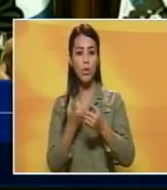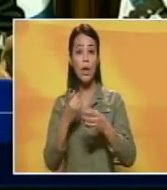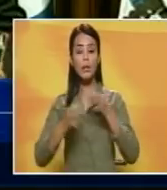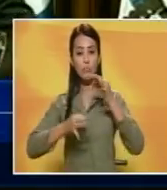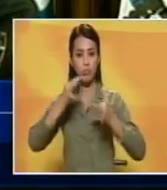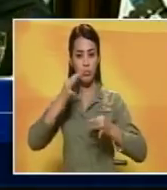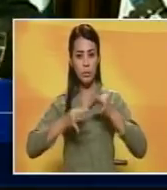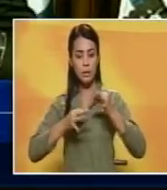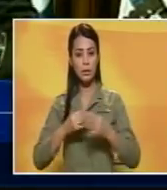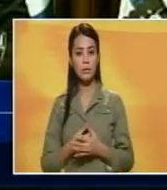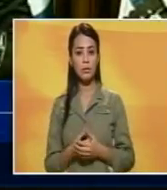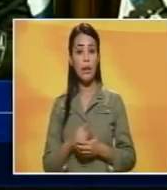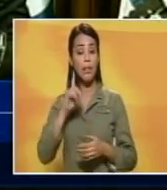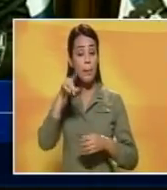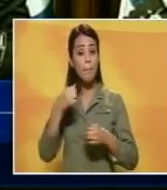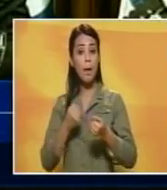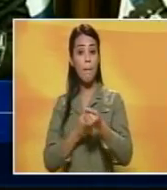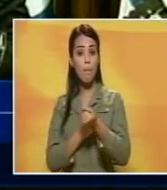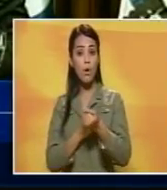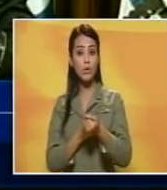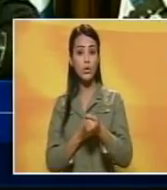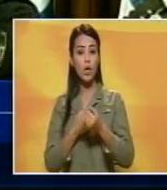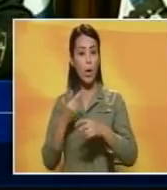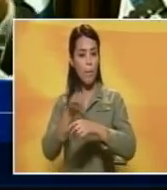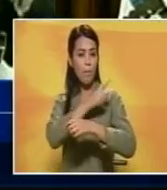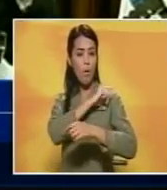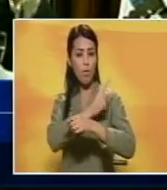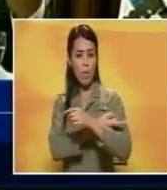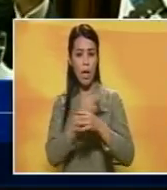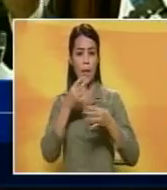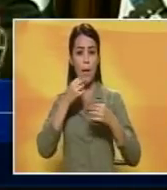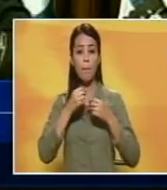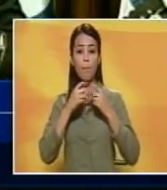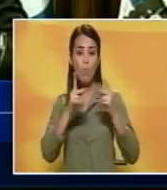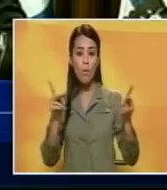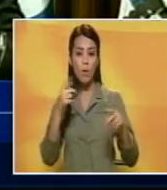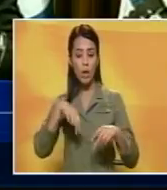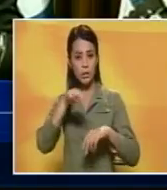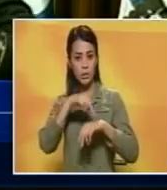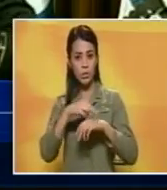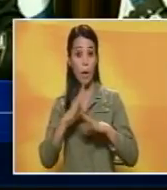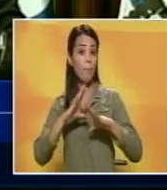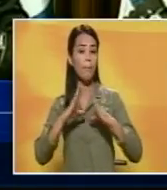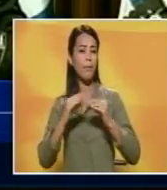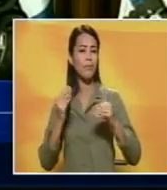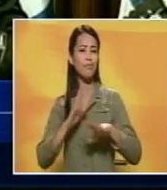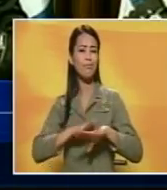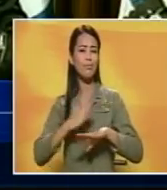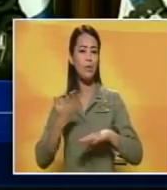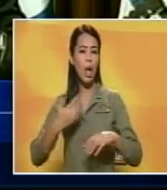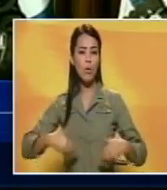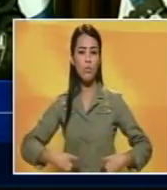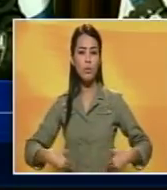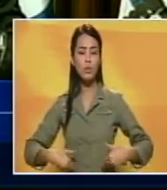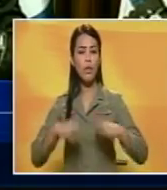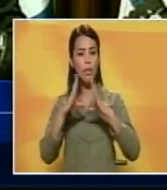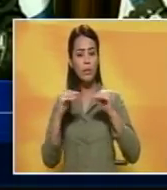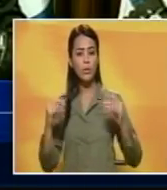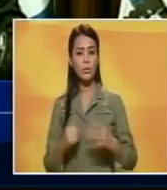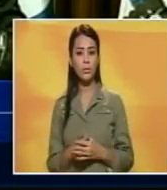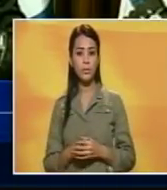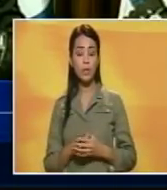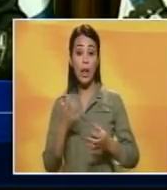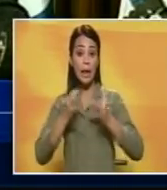justicia, y del apoyo de los poderes públicos nacionales, porque esto es una lucha de todos, no solamente del fiscal general